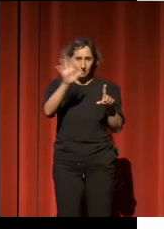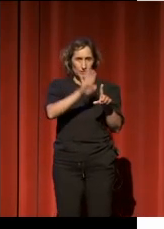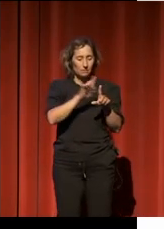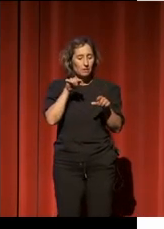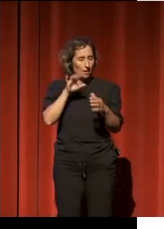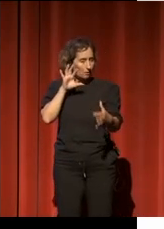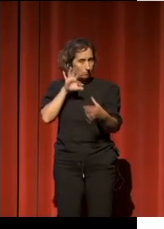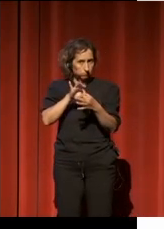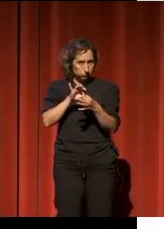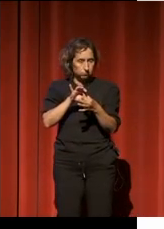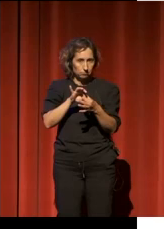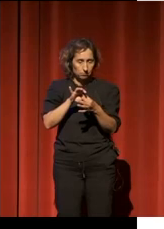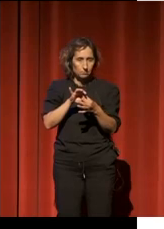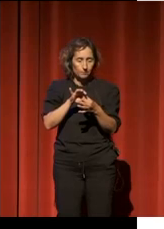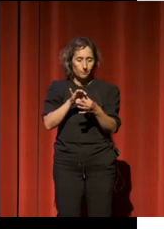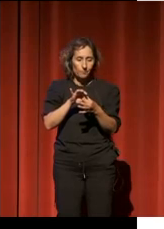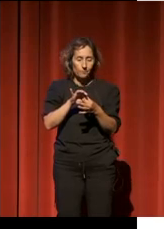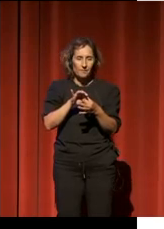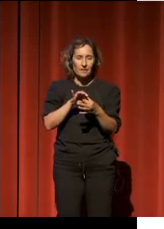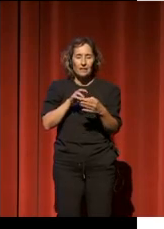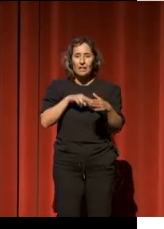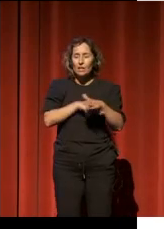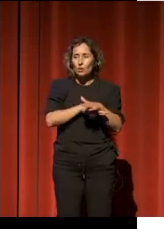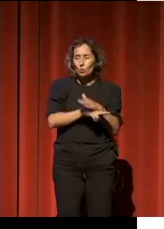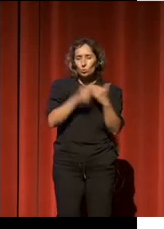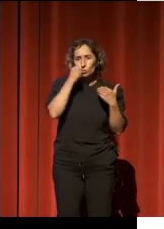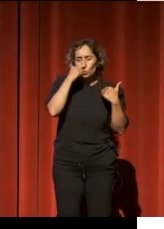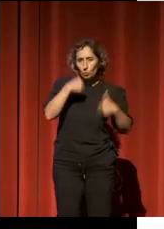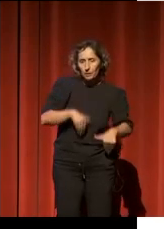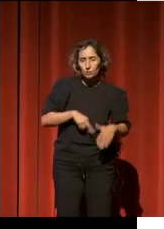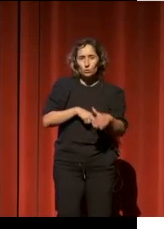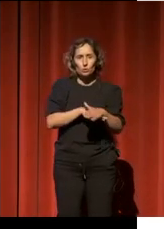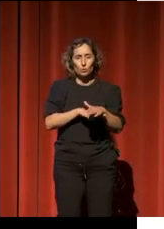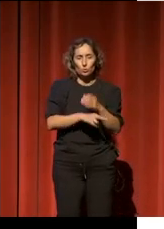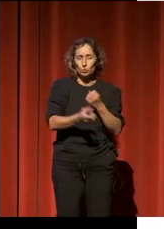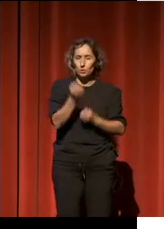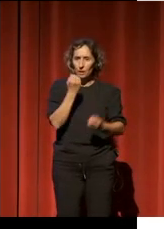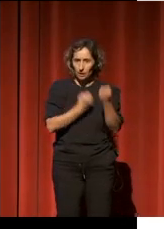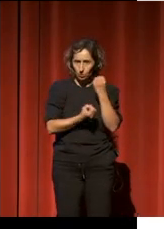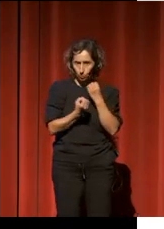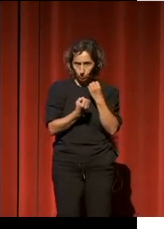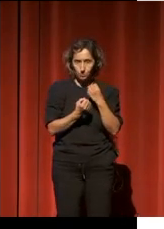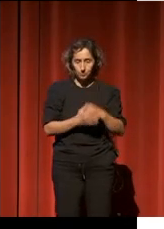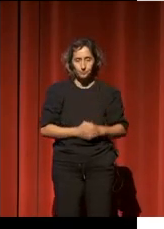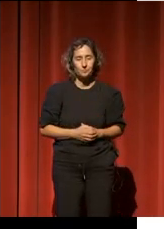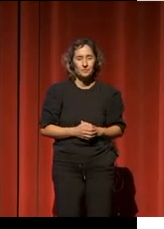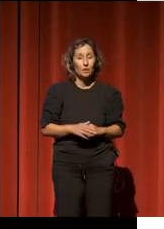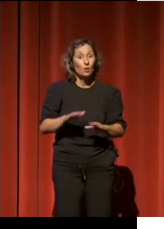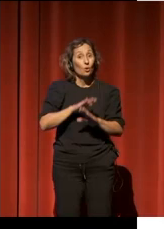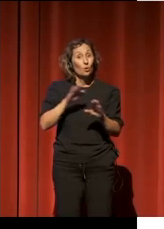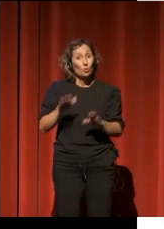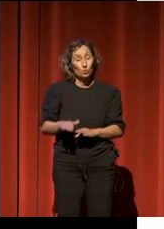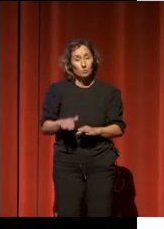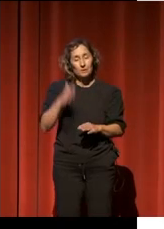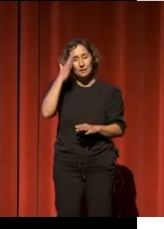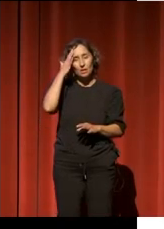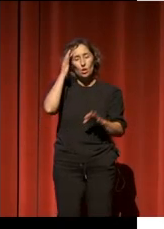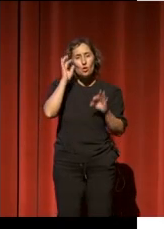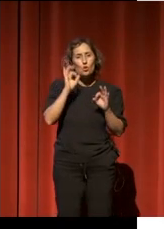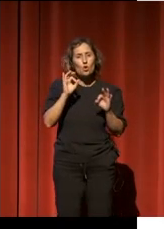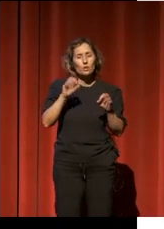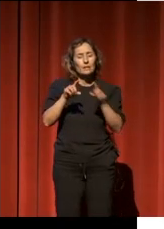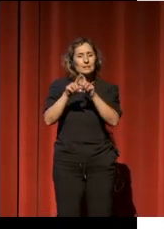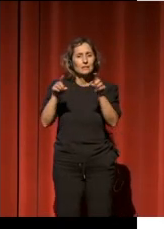sentido vale también los recursos humanos y económicos Ah y por último la cuestión de las lógicas institucionales